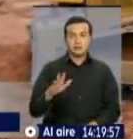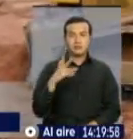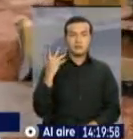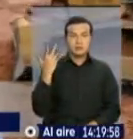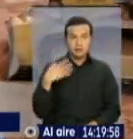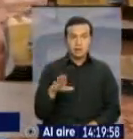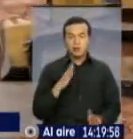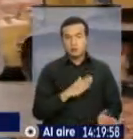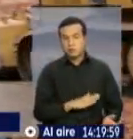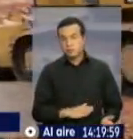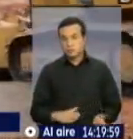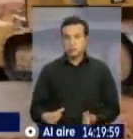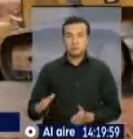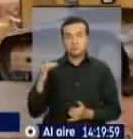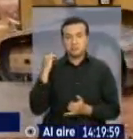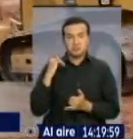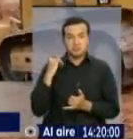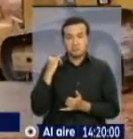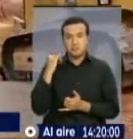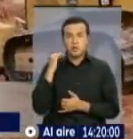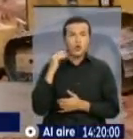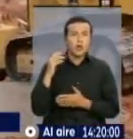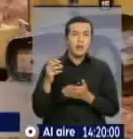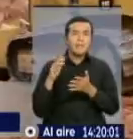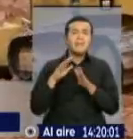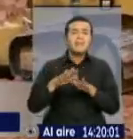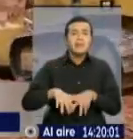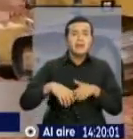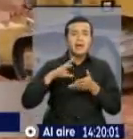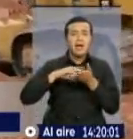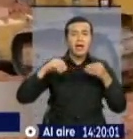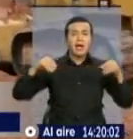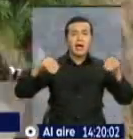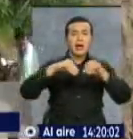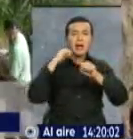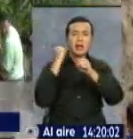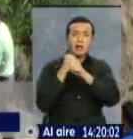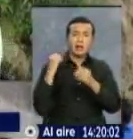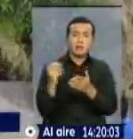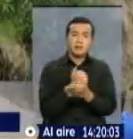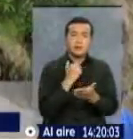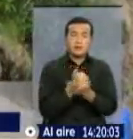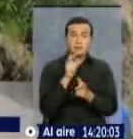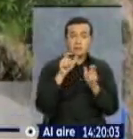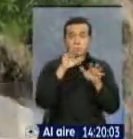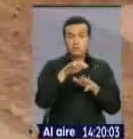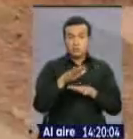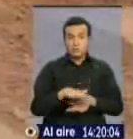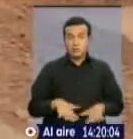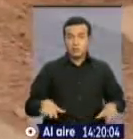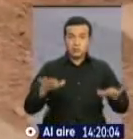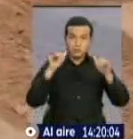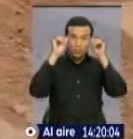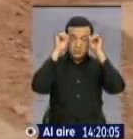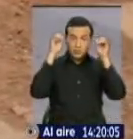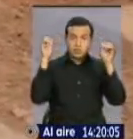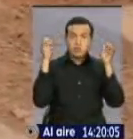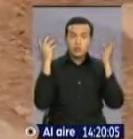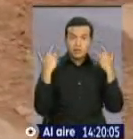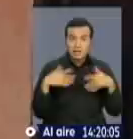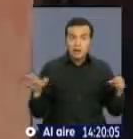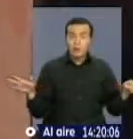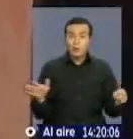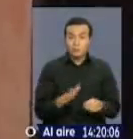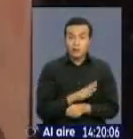están realizando ya los últimos movimientos de tierra respecto al trabajo. Para los agricultores y ganaderos, la culminación de esta